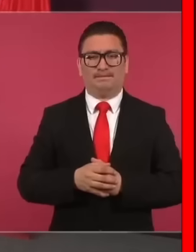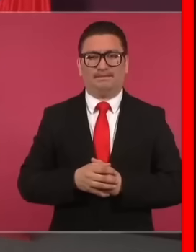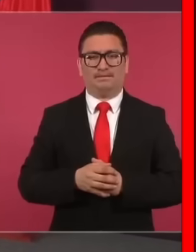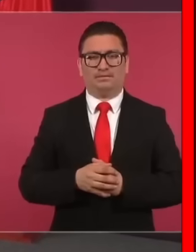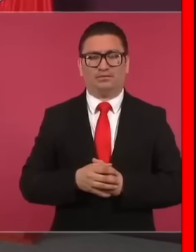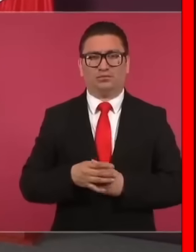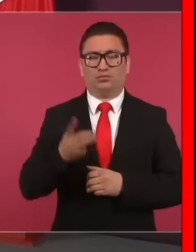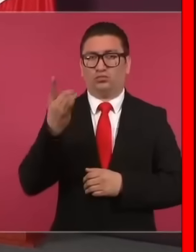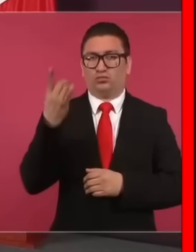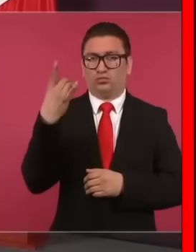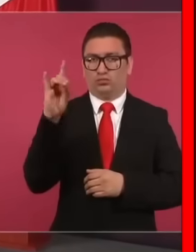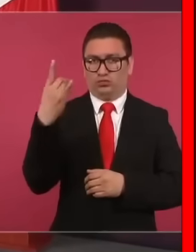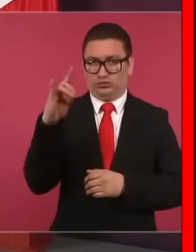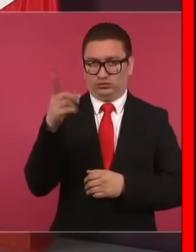Bolivia,